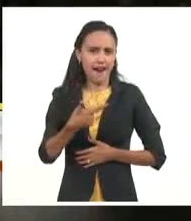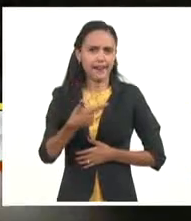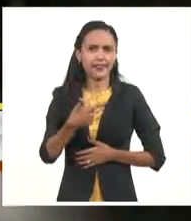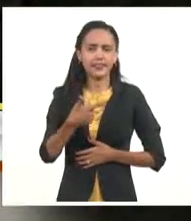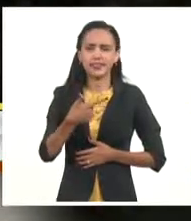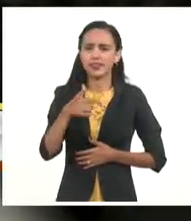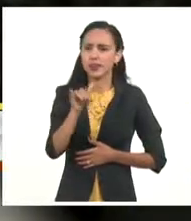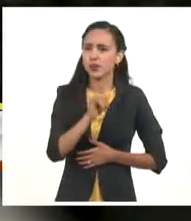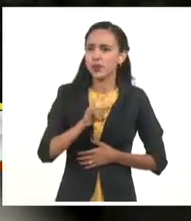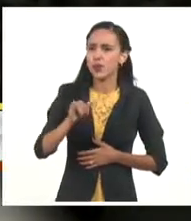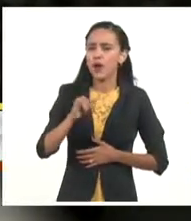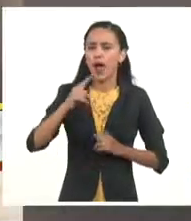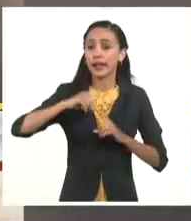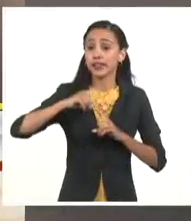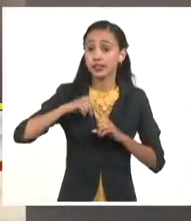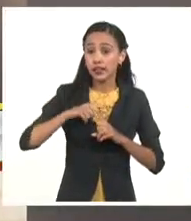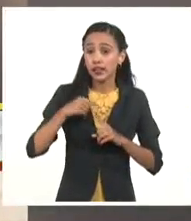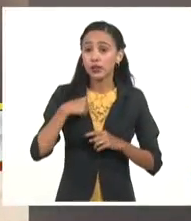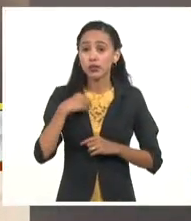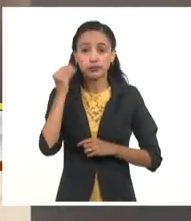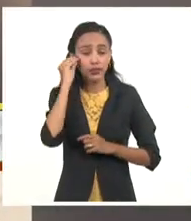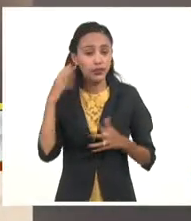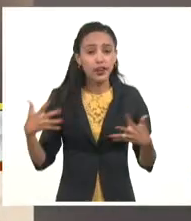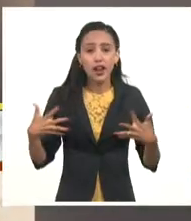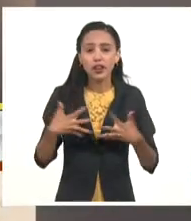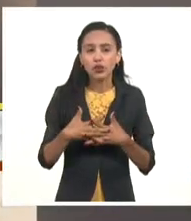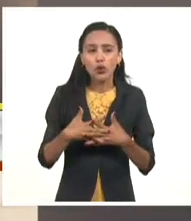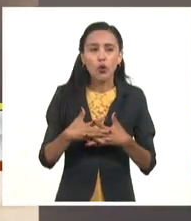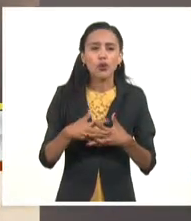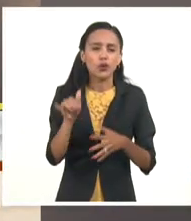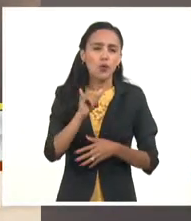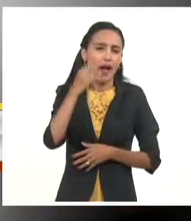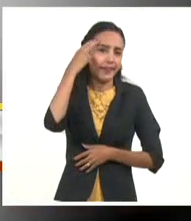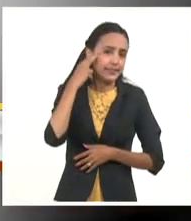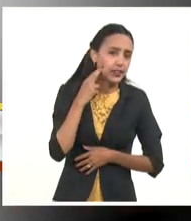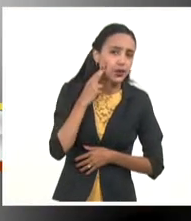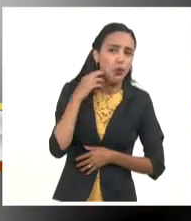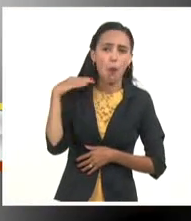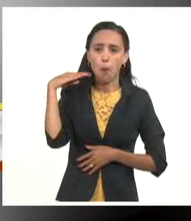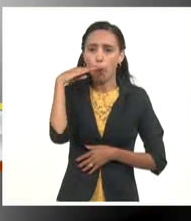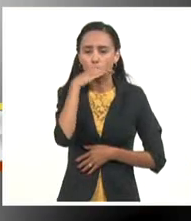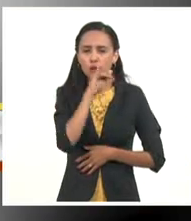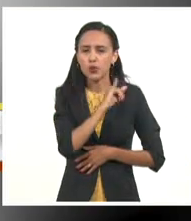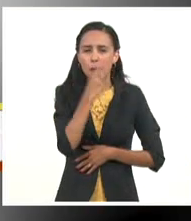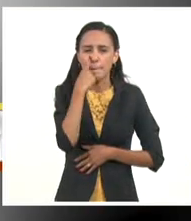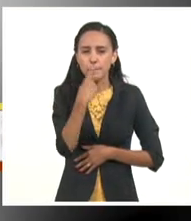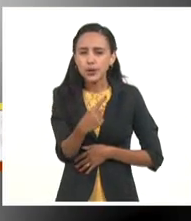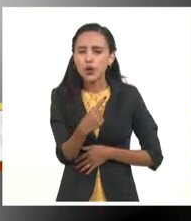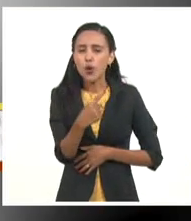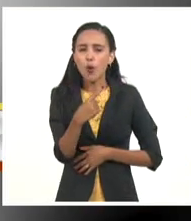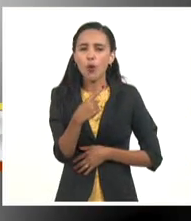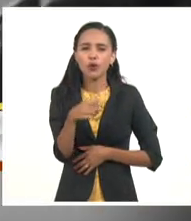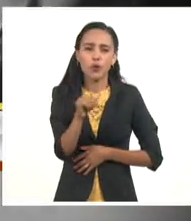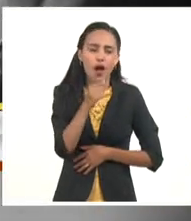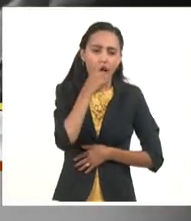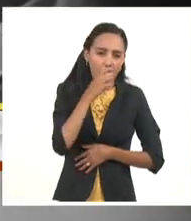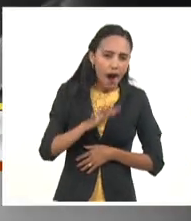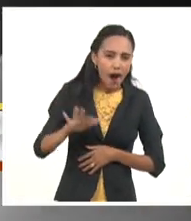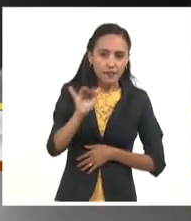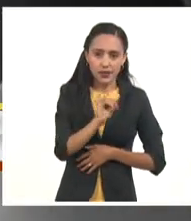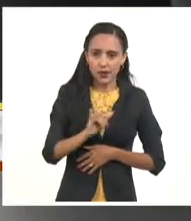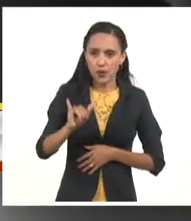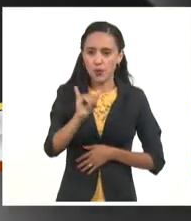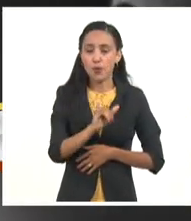apropió de elementos clásicos y modernos descubrió la fuerza y vitalidad de las esencias africanas y protagonizó un movimiento de renovación